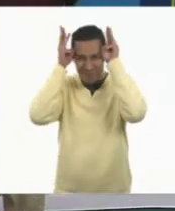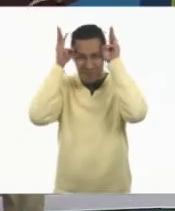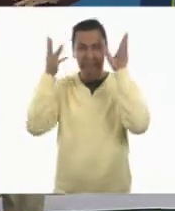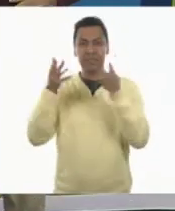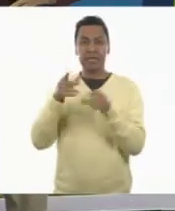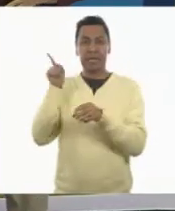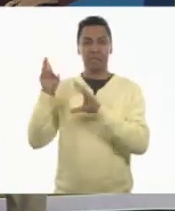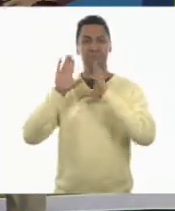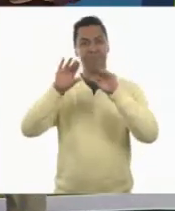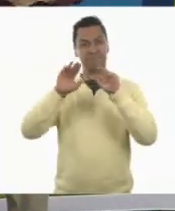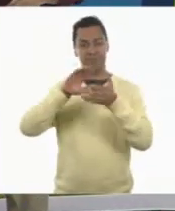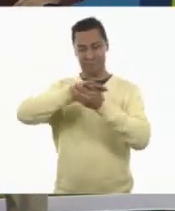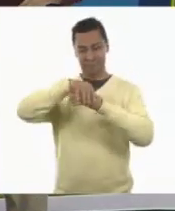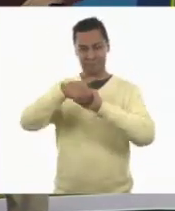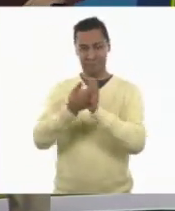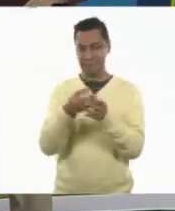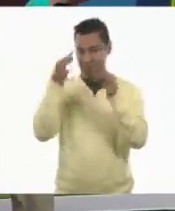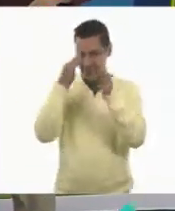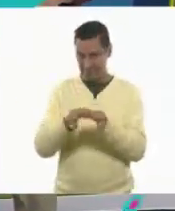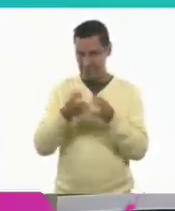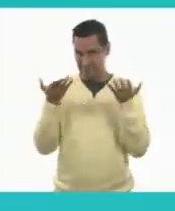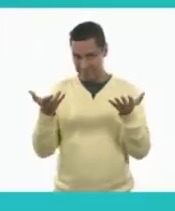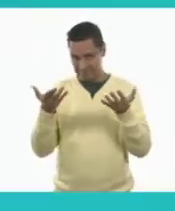cómo lavarnos las manos correctamente.